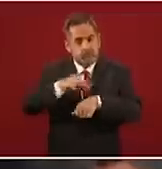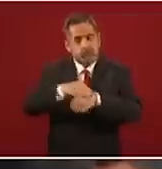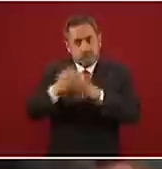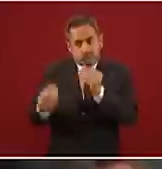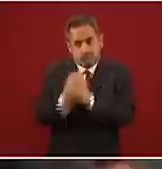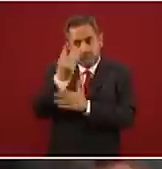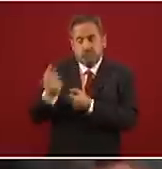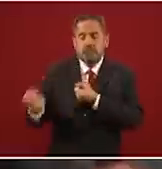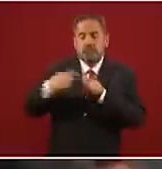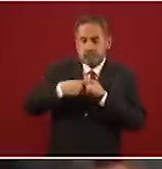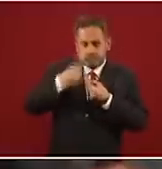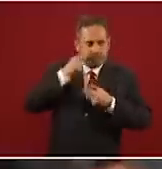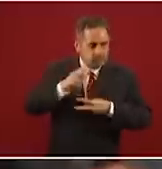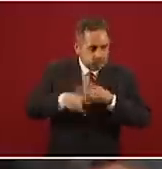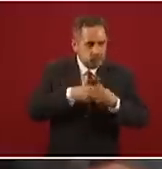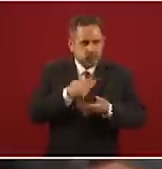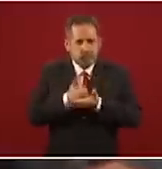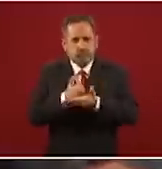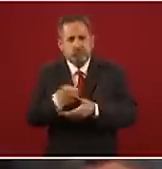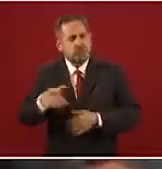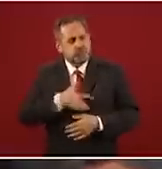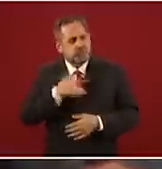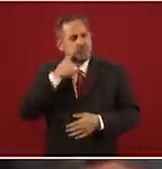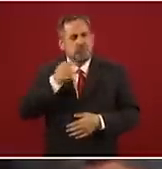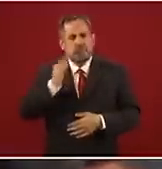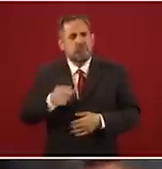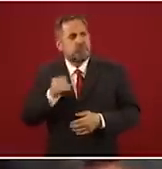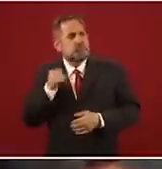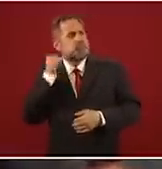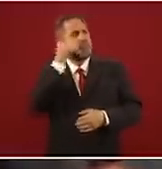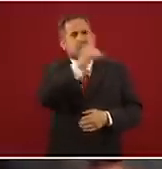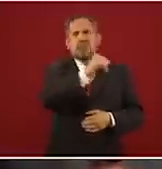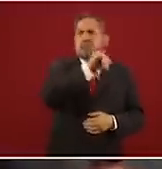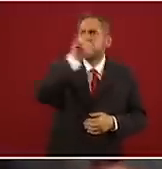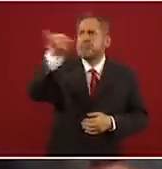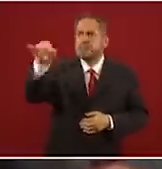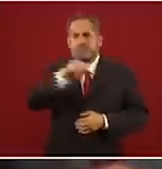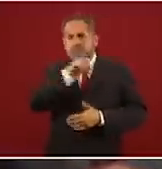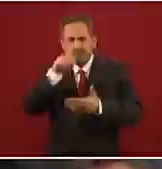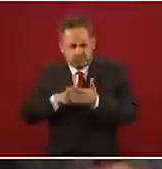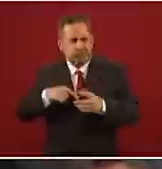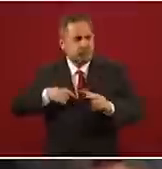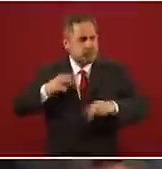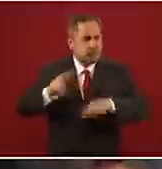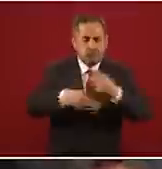salud, dispuestos a irse a las zonas más apartadas y vulnerables de nuestro país.